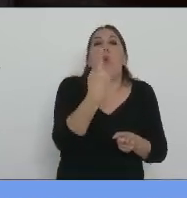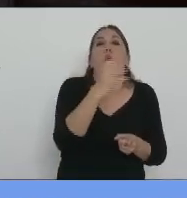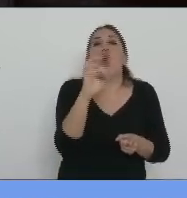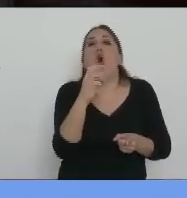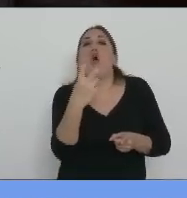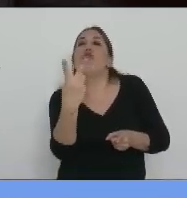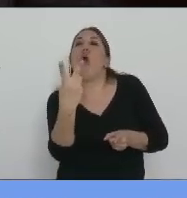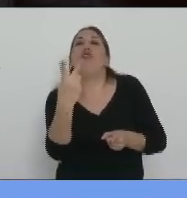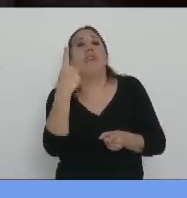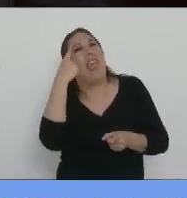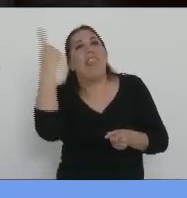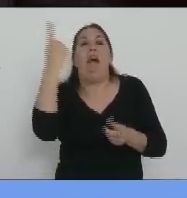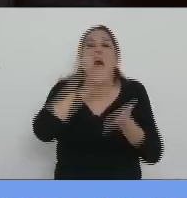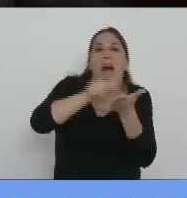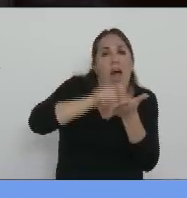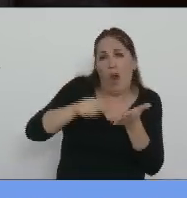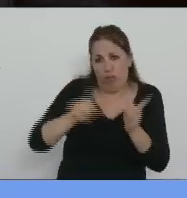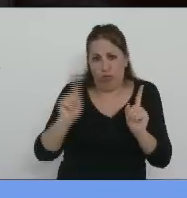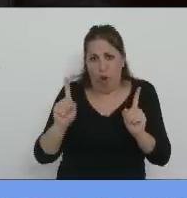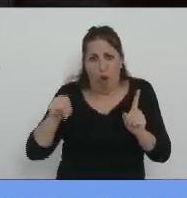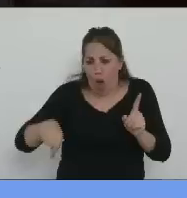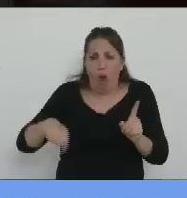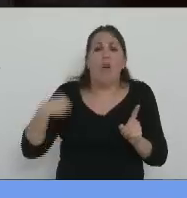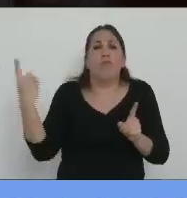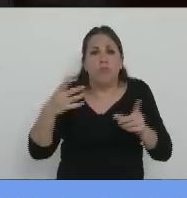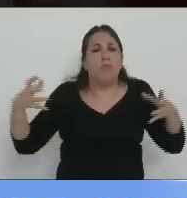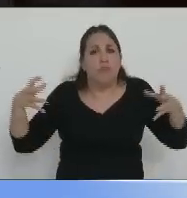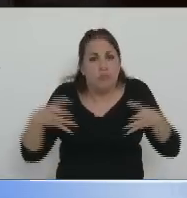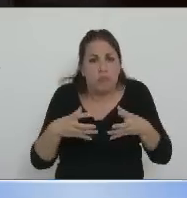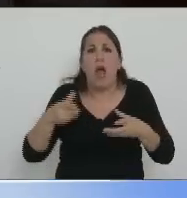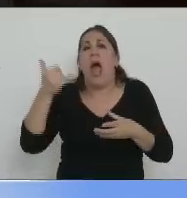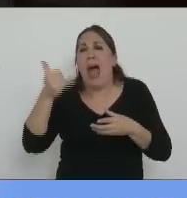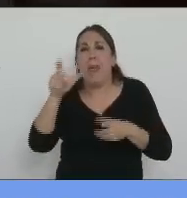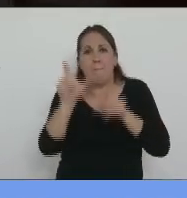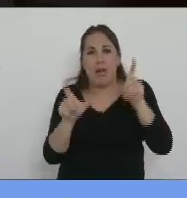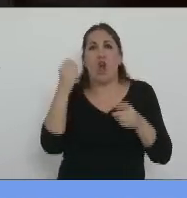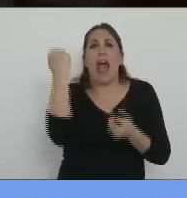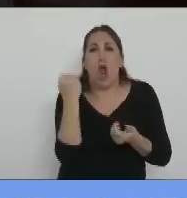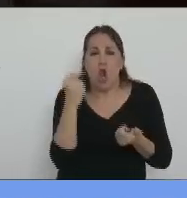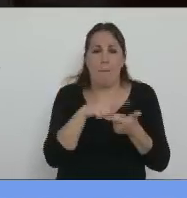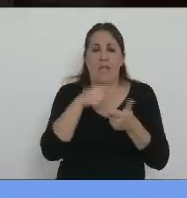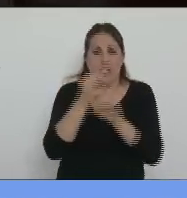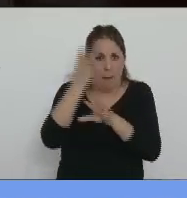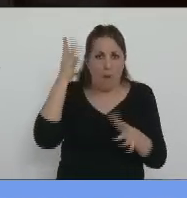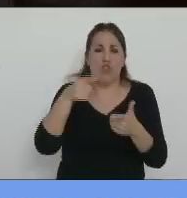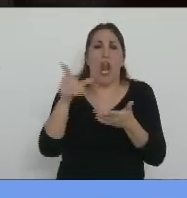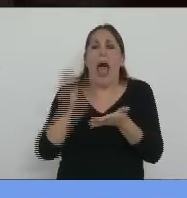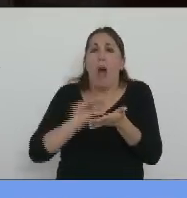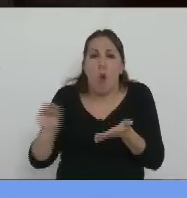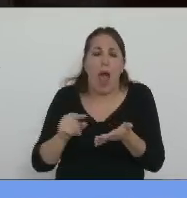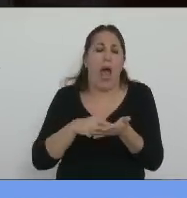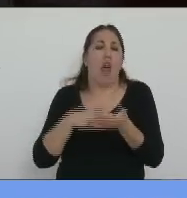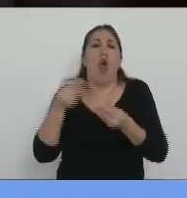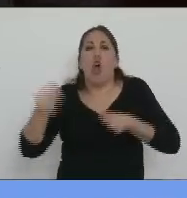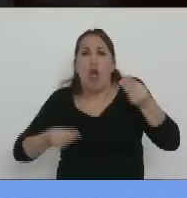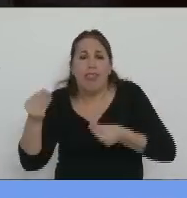que se nos ocurrió mira que ha participado mucha gente contadores economistas abogados varios senadores